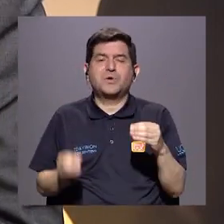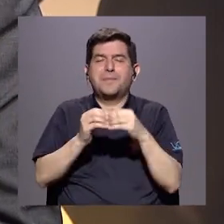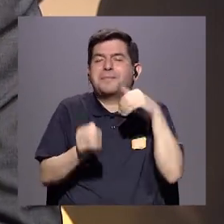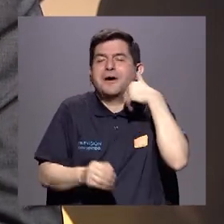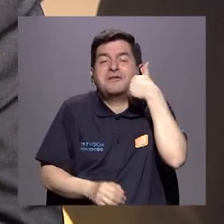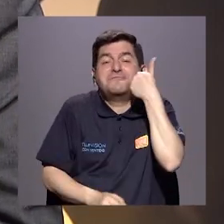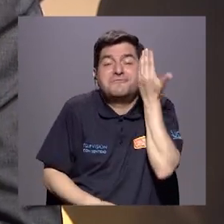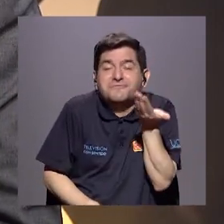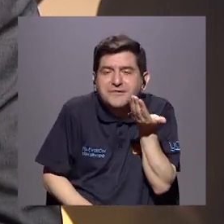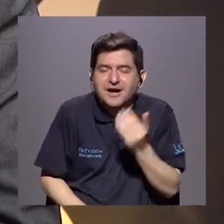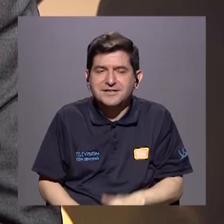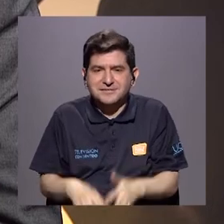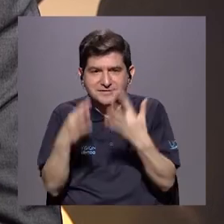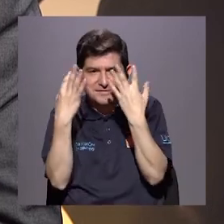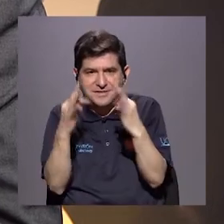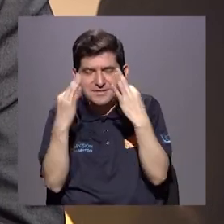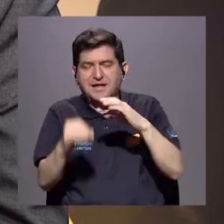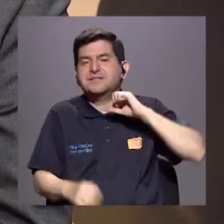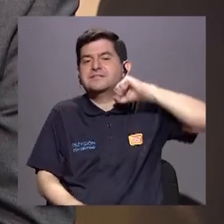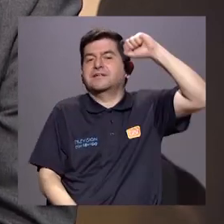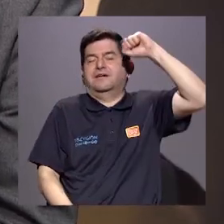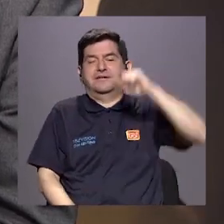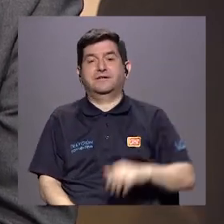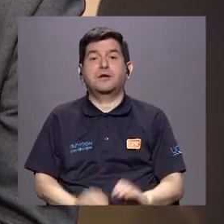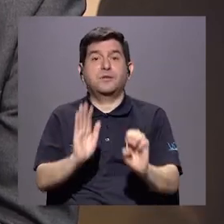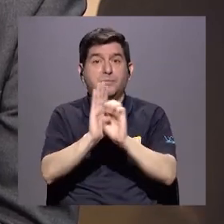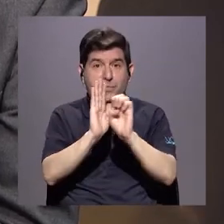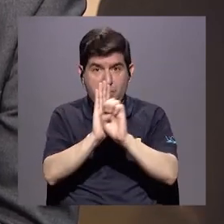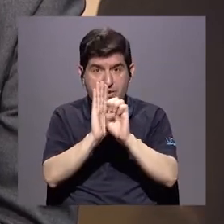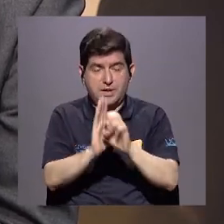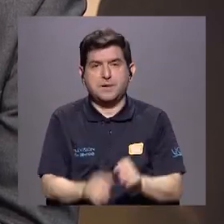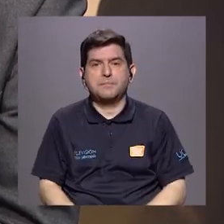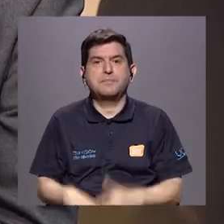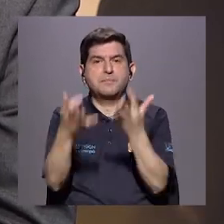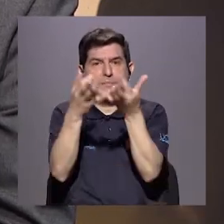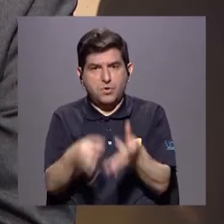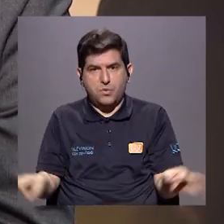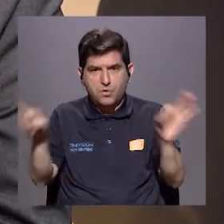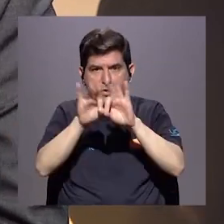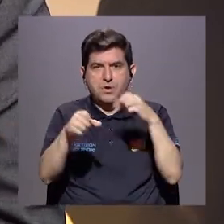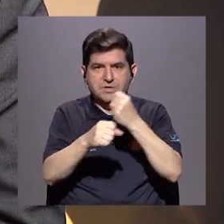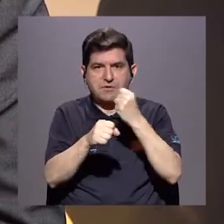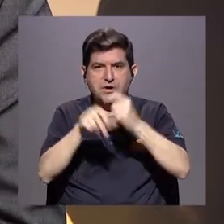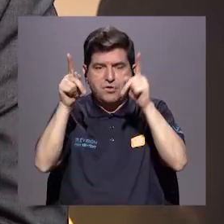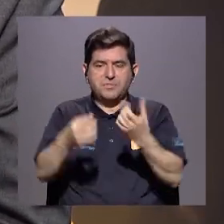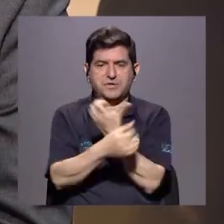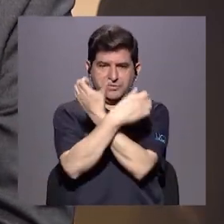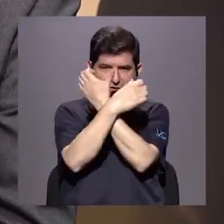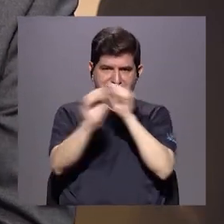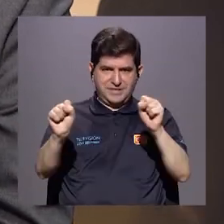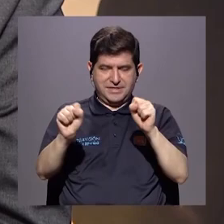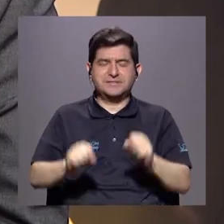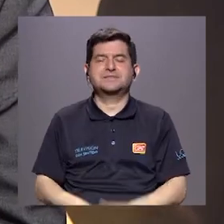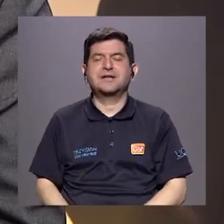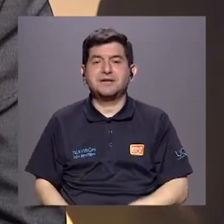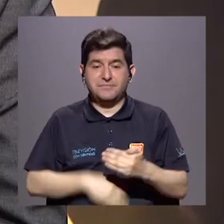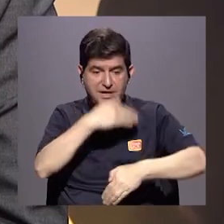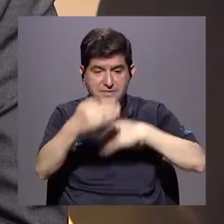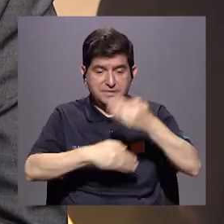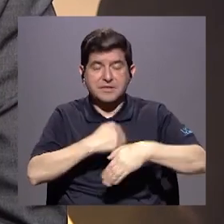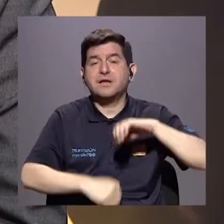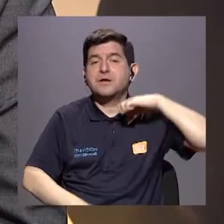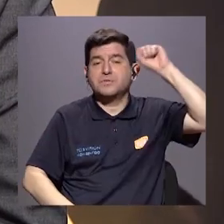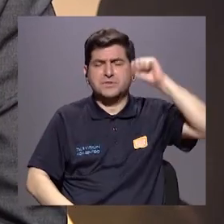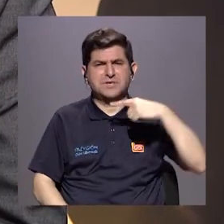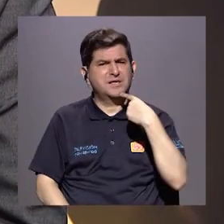digamos a intentar suicidarme entonces por ejemplo por eso es tan importante el trabajo con sobrevivientes de suicidio pero hay otros factores de riesgo